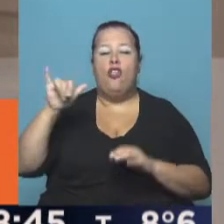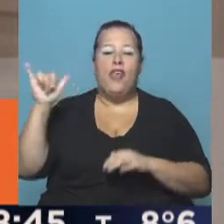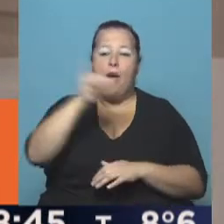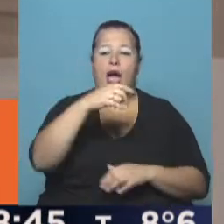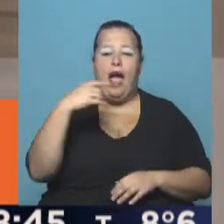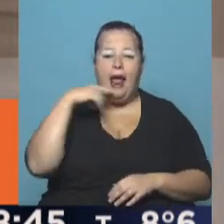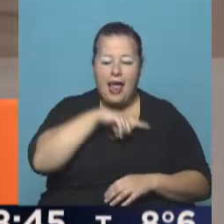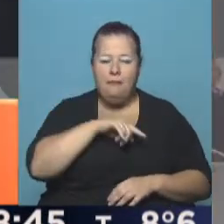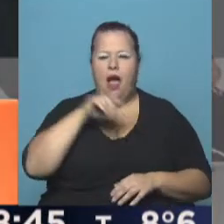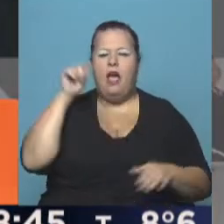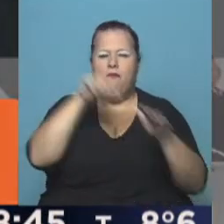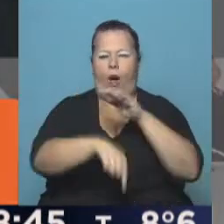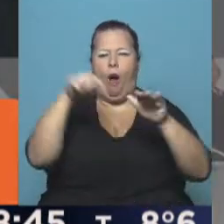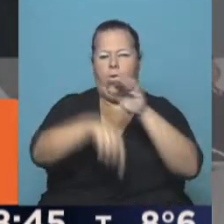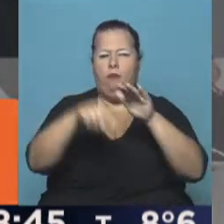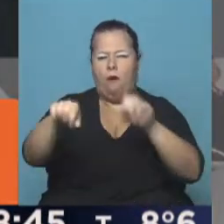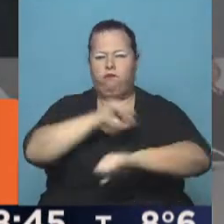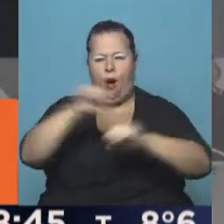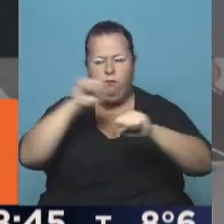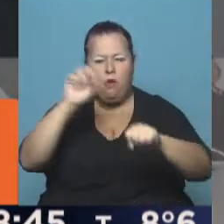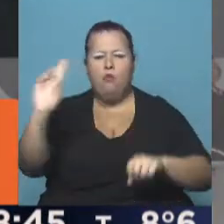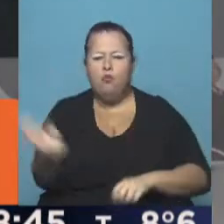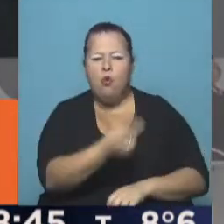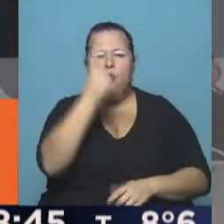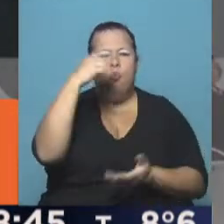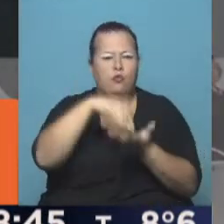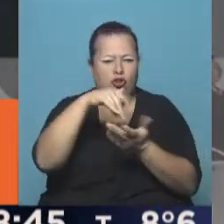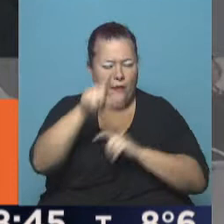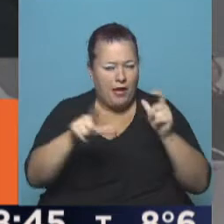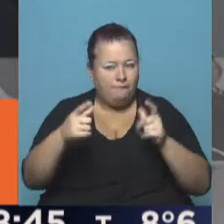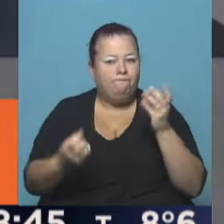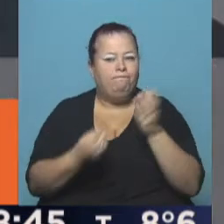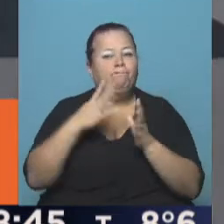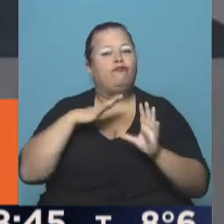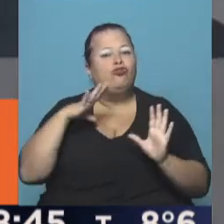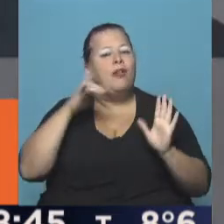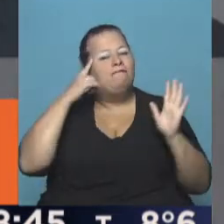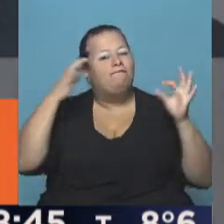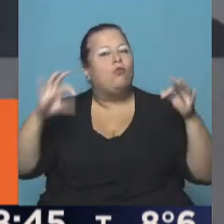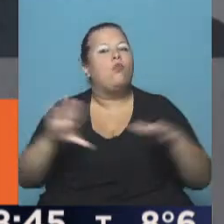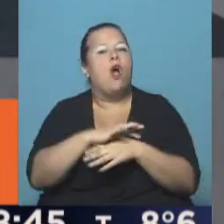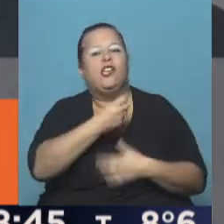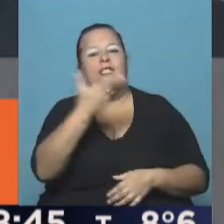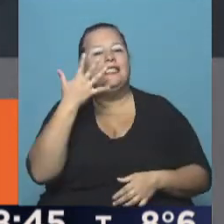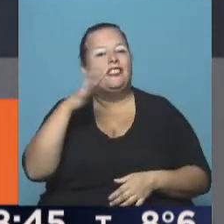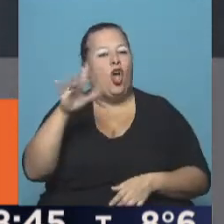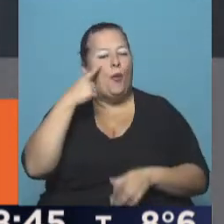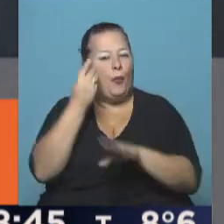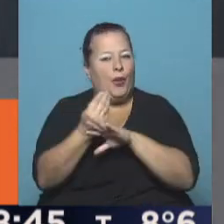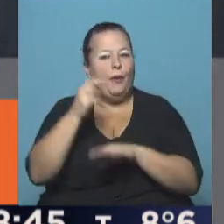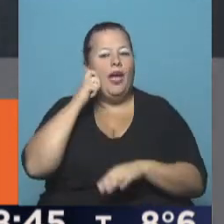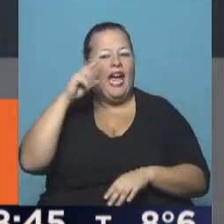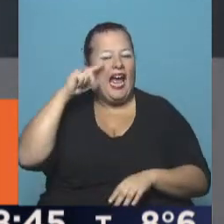alemana lanzó gran cantidad de bombas y proyectiles, matando a un millar, se cree, aún está en discusión el número, de los 5.000 habitantes que vivían en